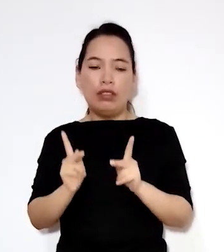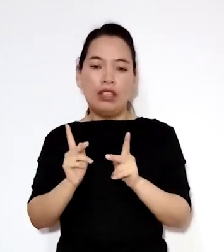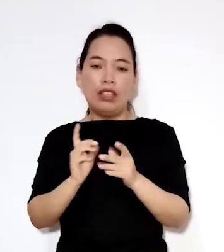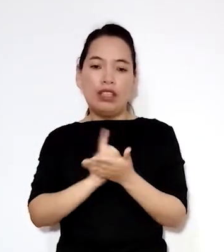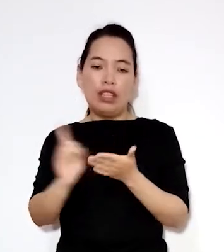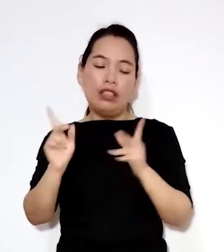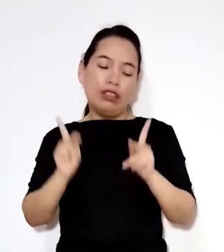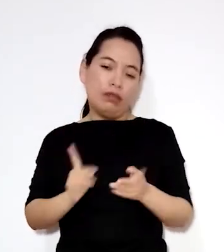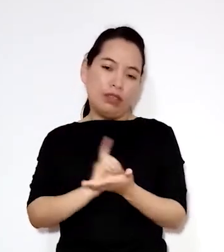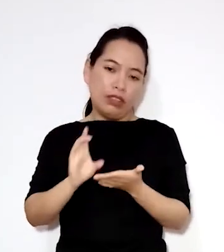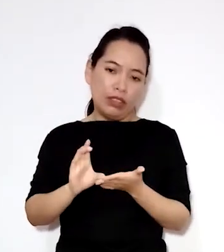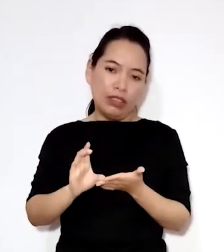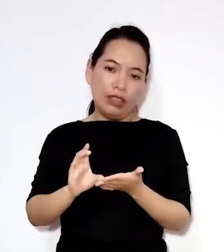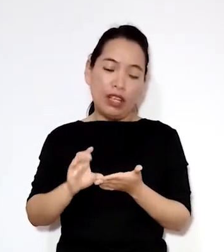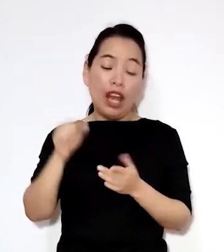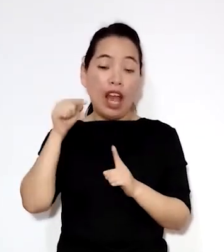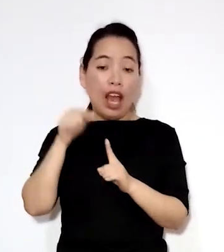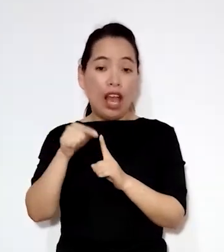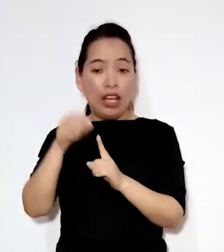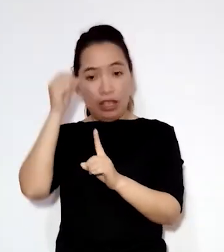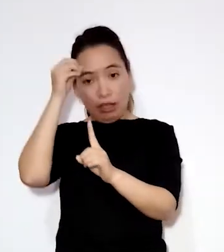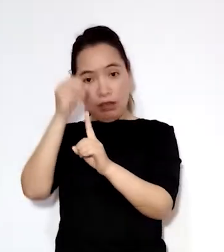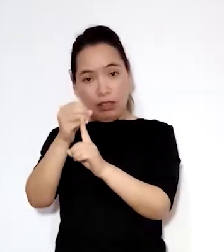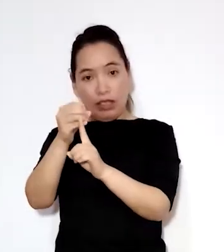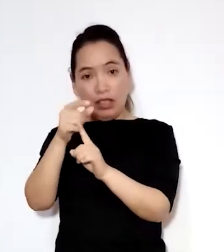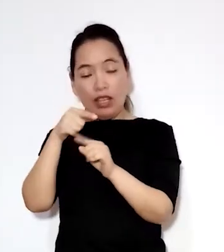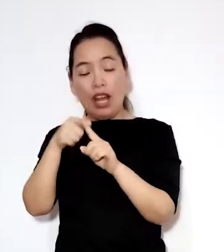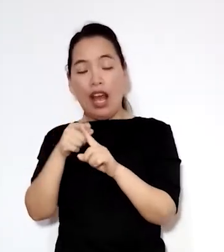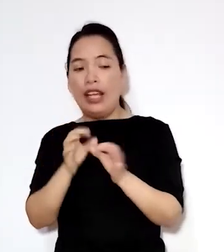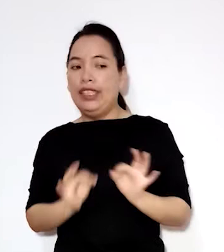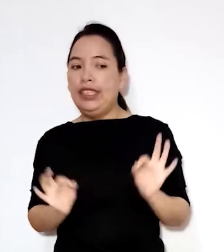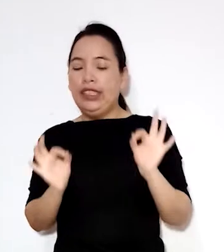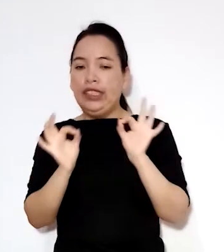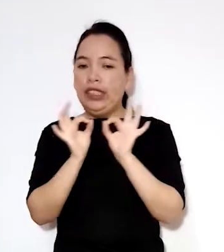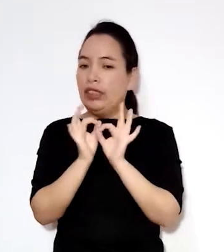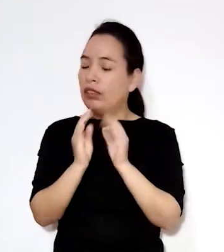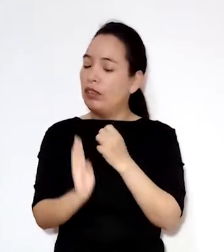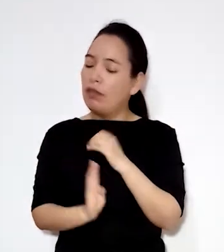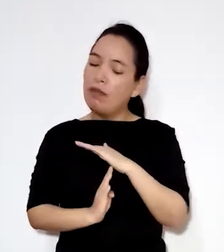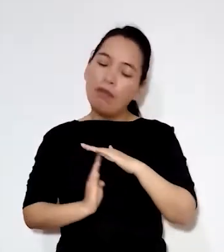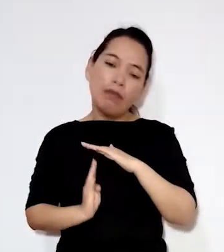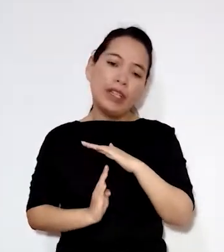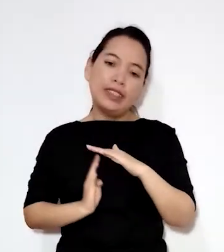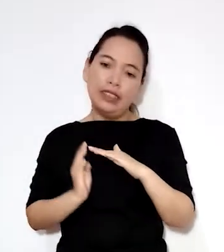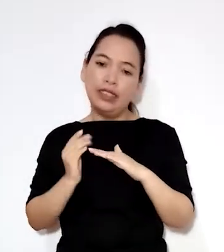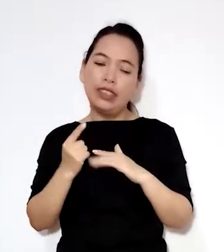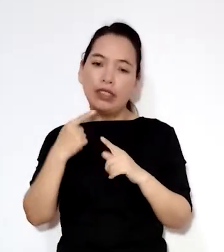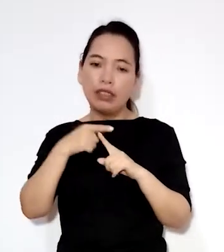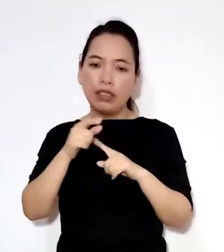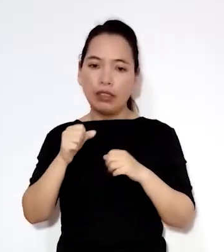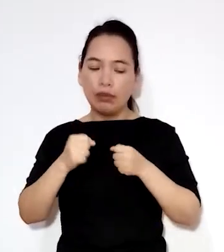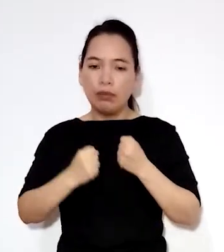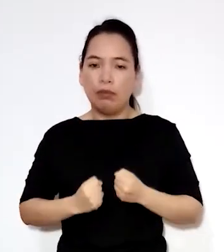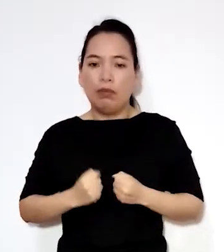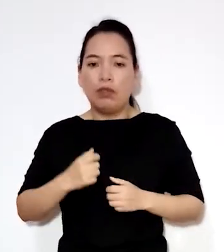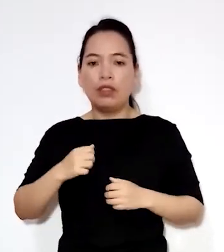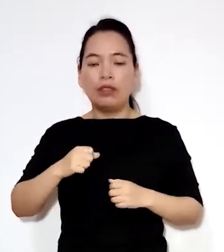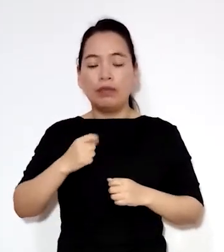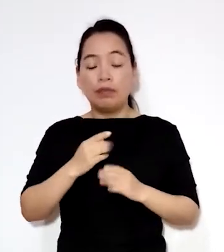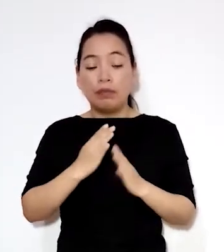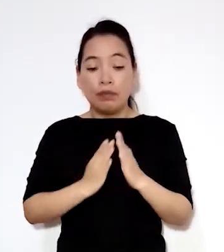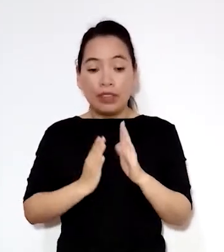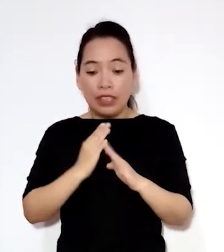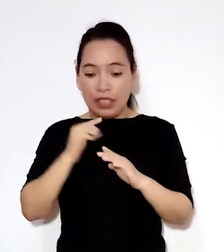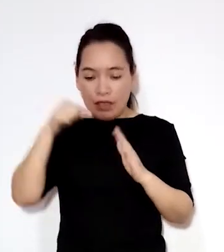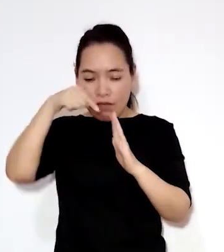Esta observación número 4 nos parece una pieza muy clave, muy fundamental, porque realmente logra